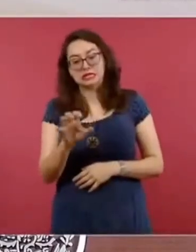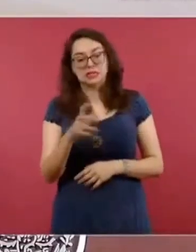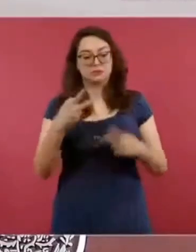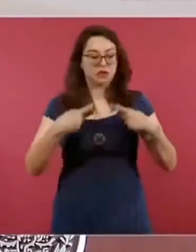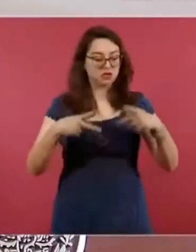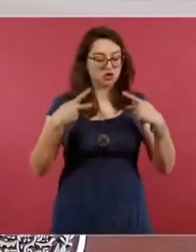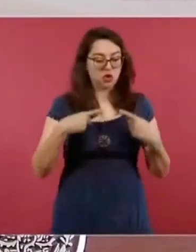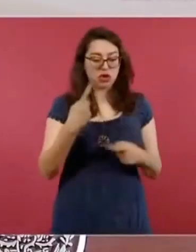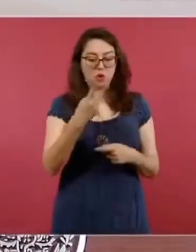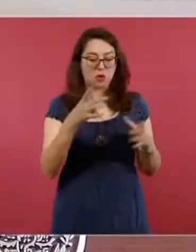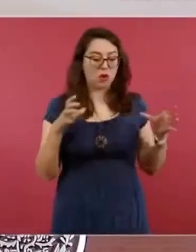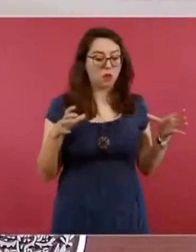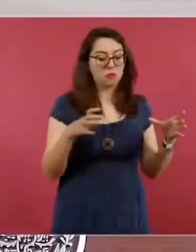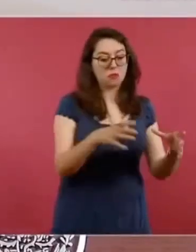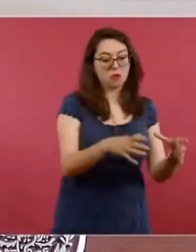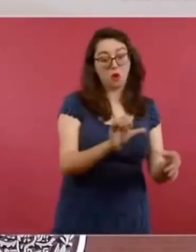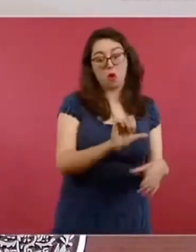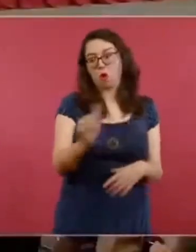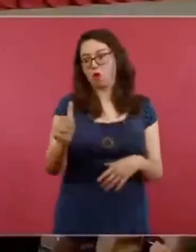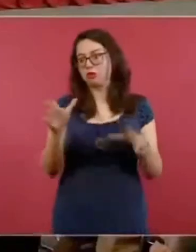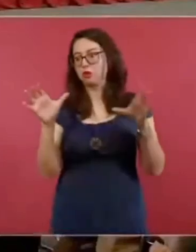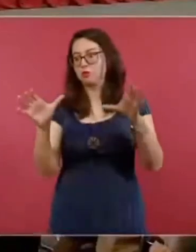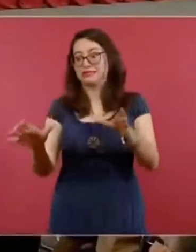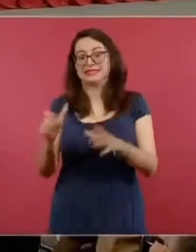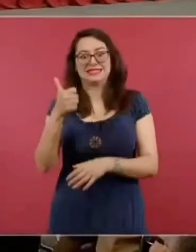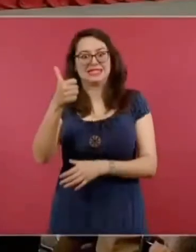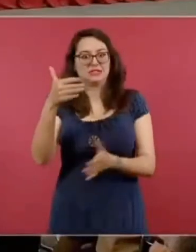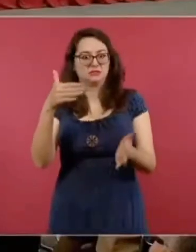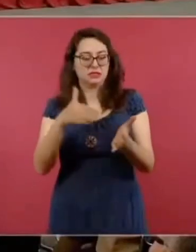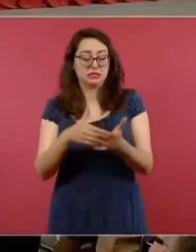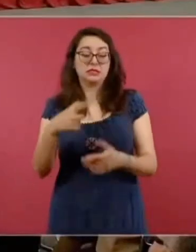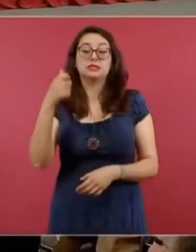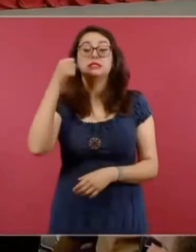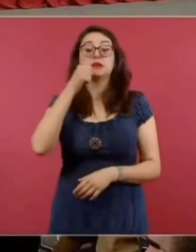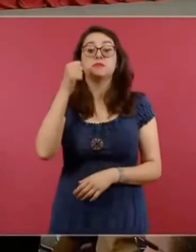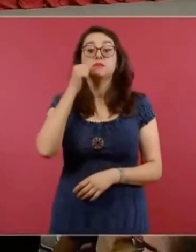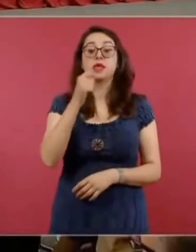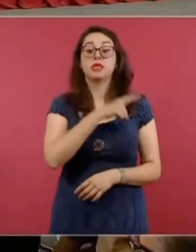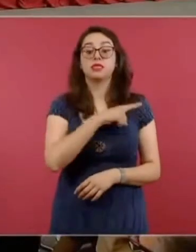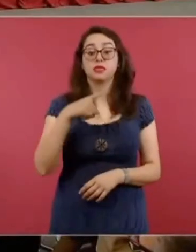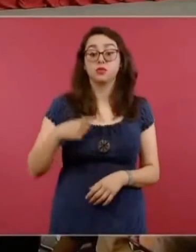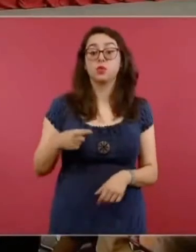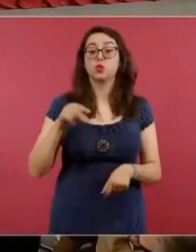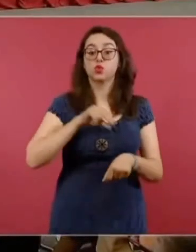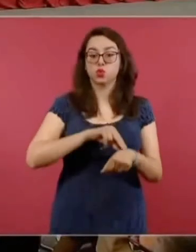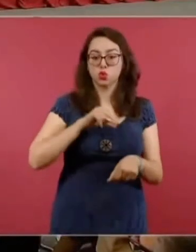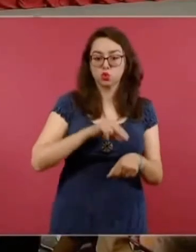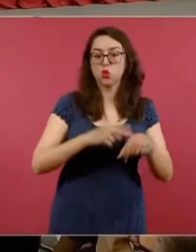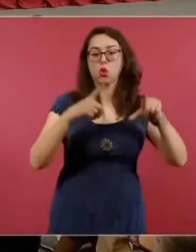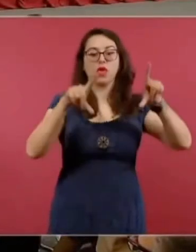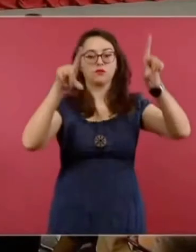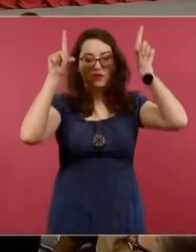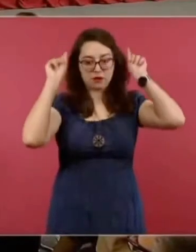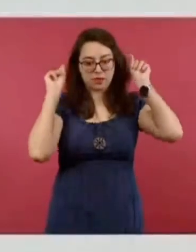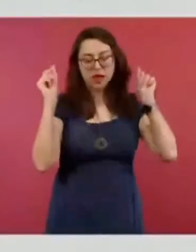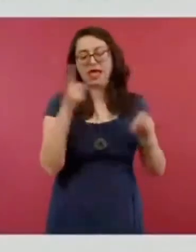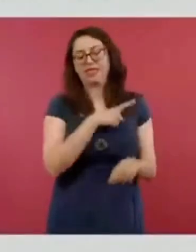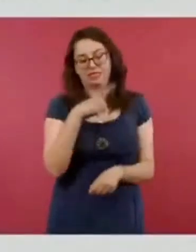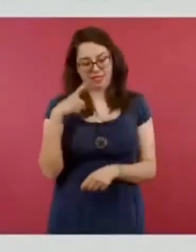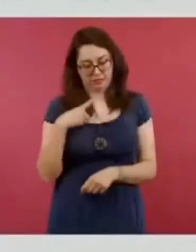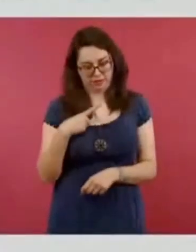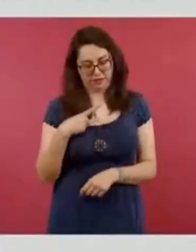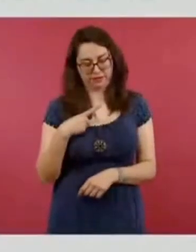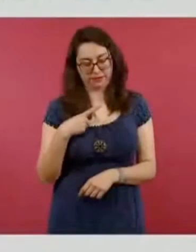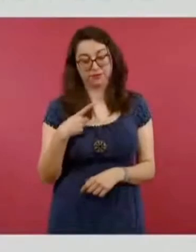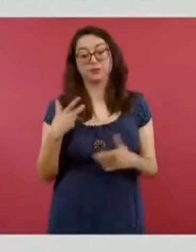6,000 familias y siempre deben de contar con un médico, con 2 enfermeras y así, conforme van creciendo el número de consultorios, debe de ir